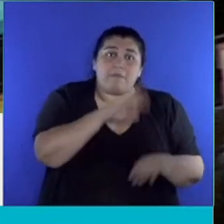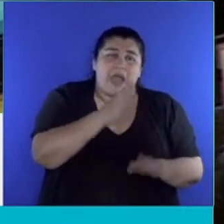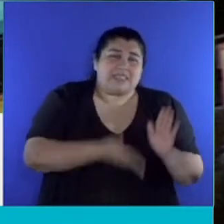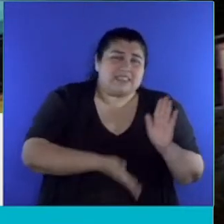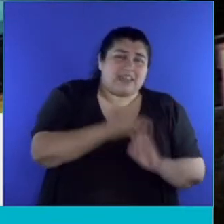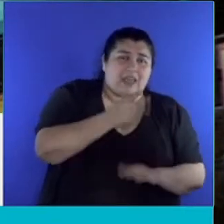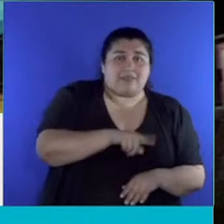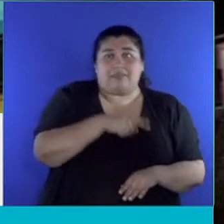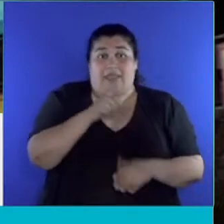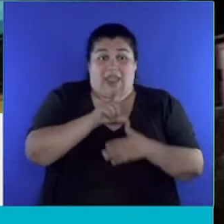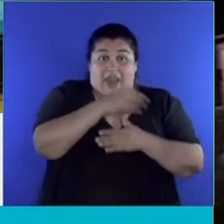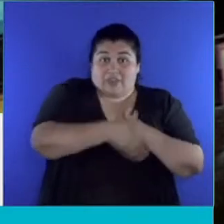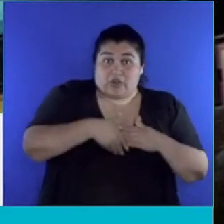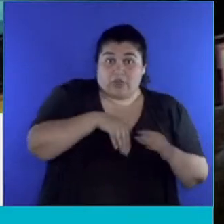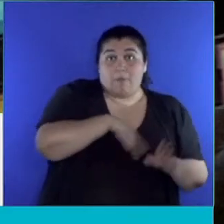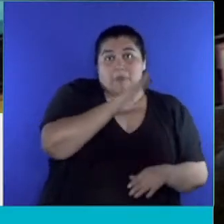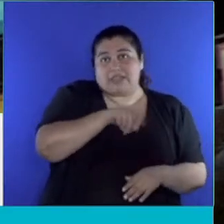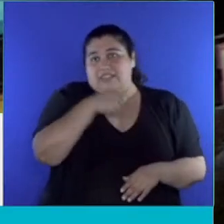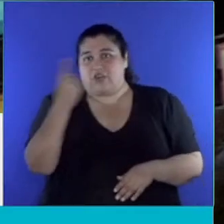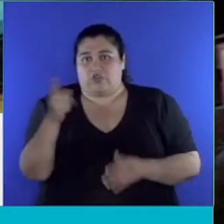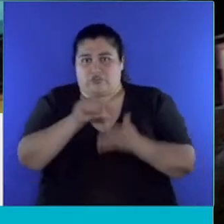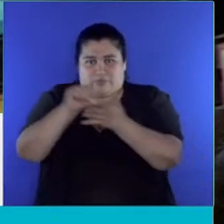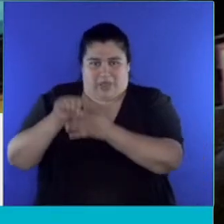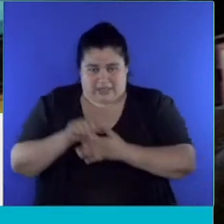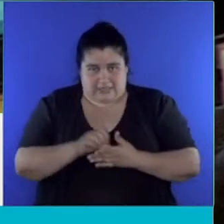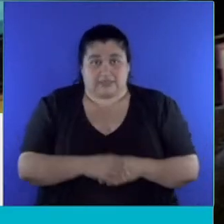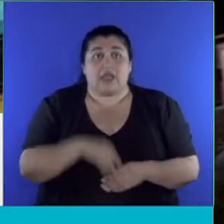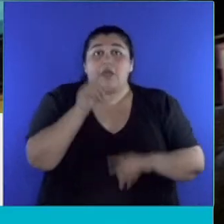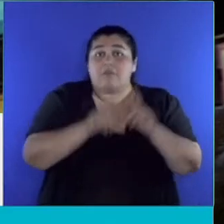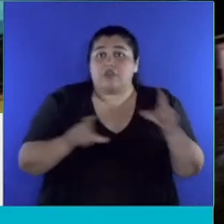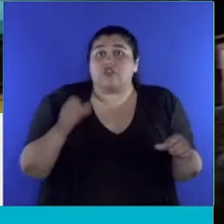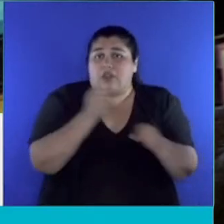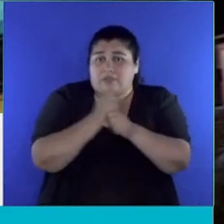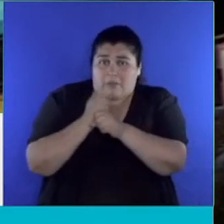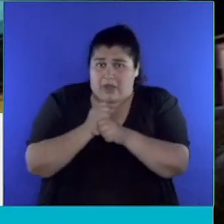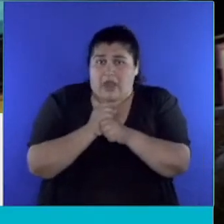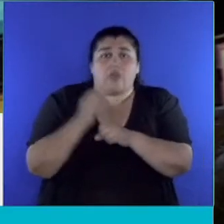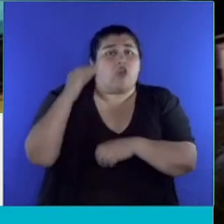Latinoamérica, como también lo tenían los trabajadores y trabajadoras no registrados.